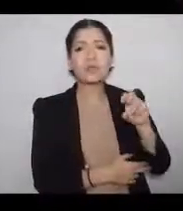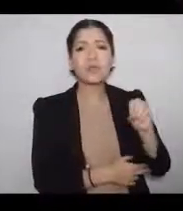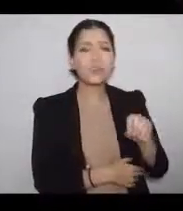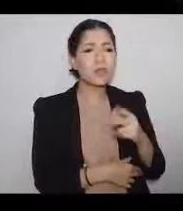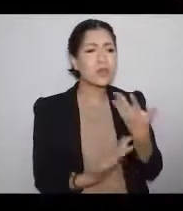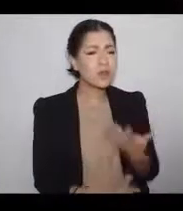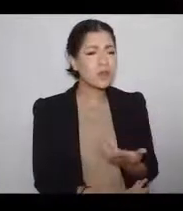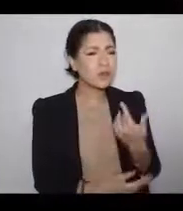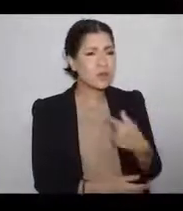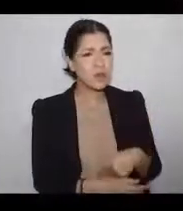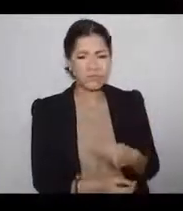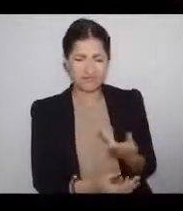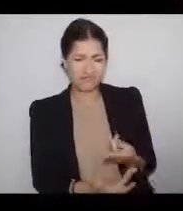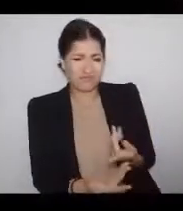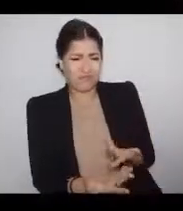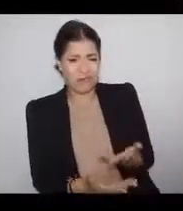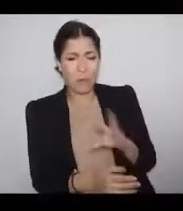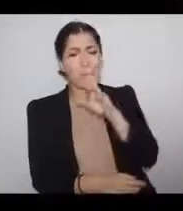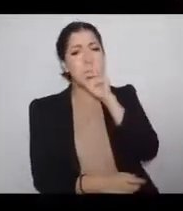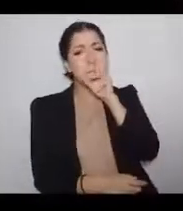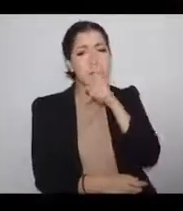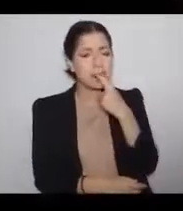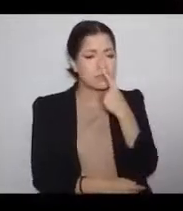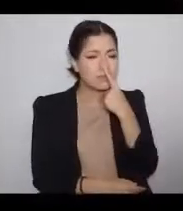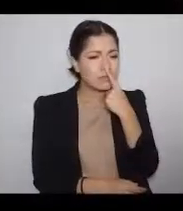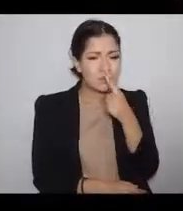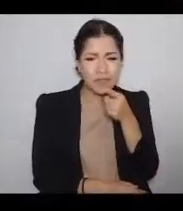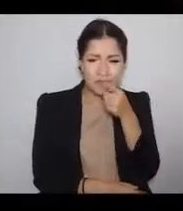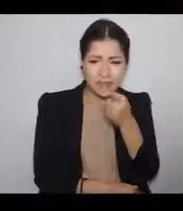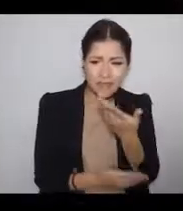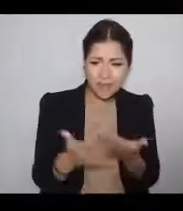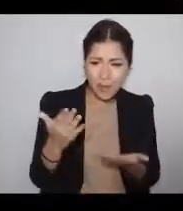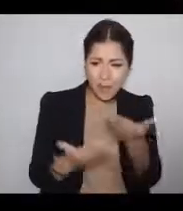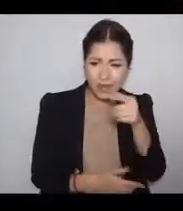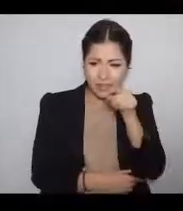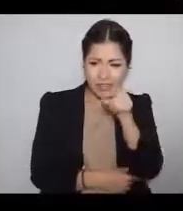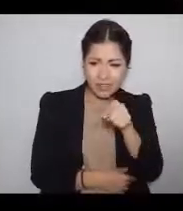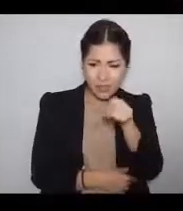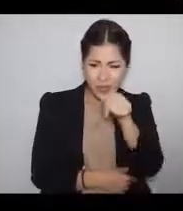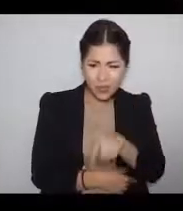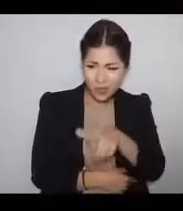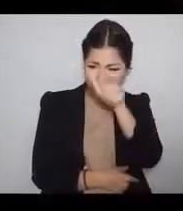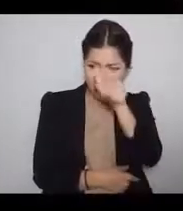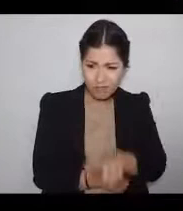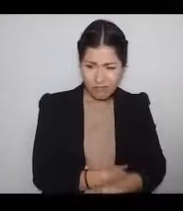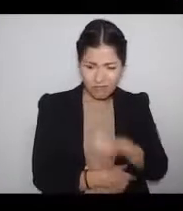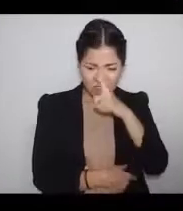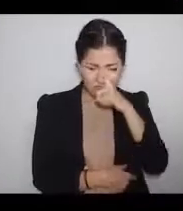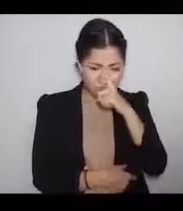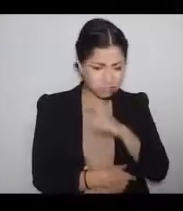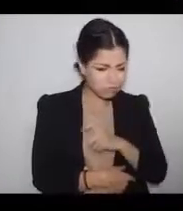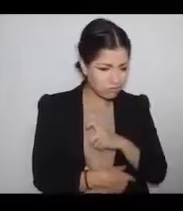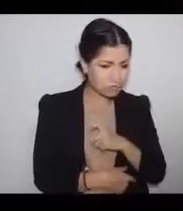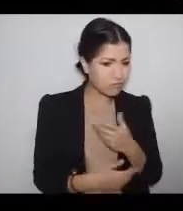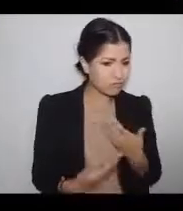sin lengua, lleno de limo y con los pulmones inundados de agua putrefacta. Una vez lo hice. ¿Qué?